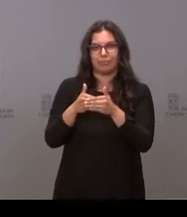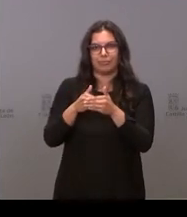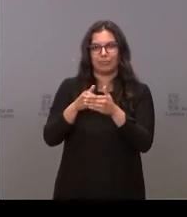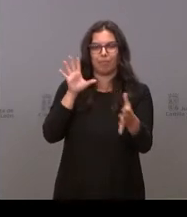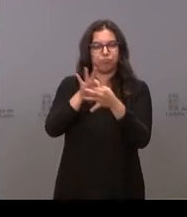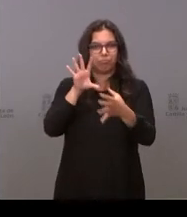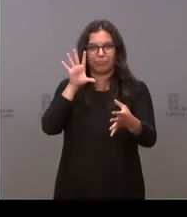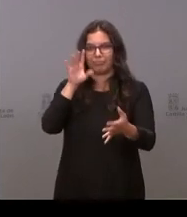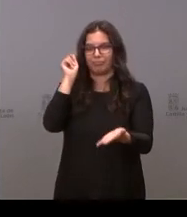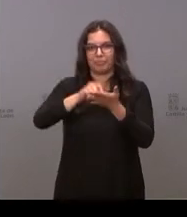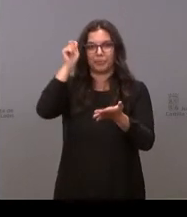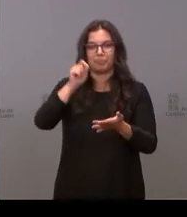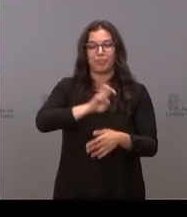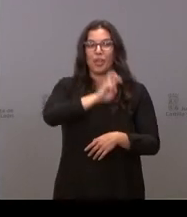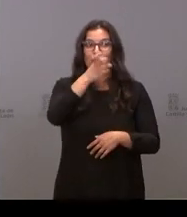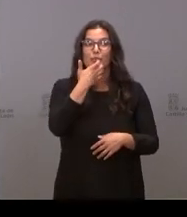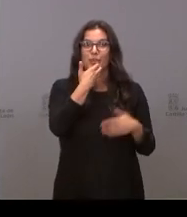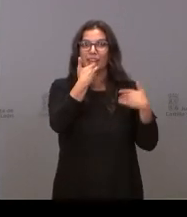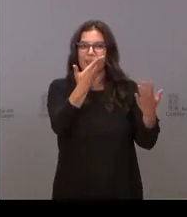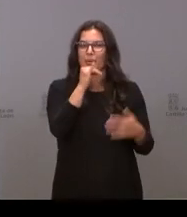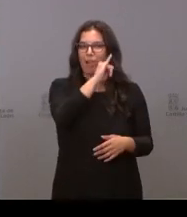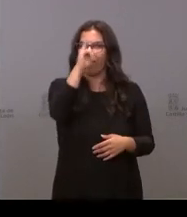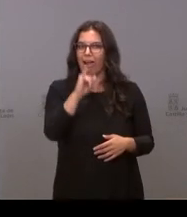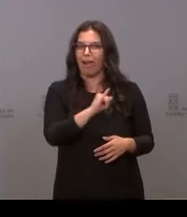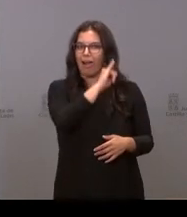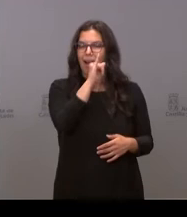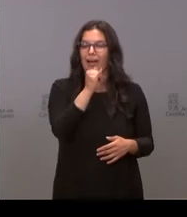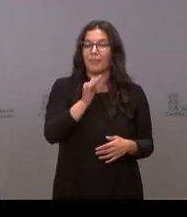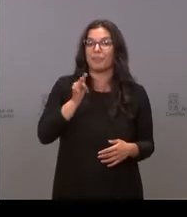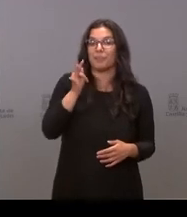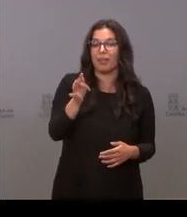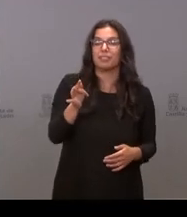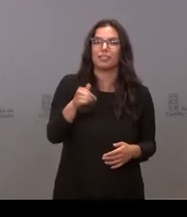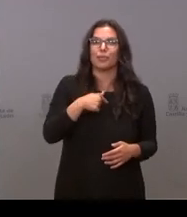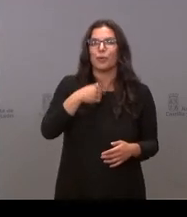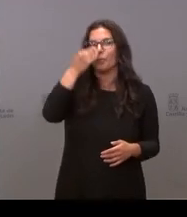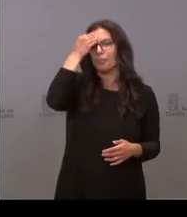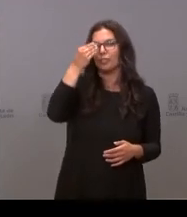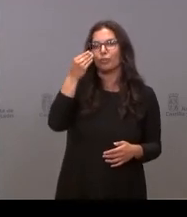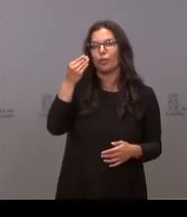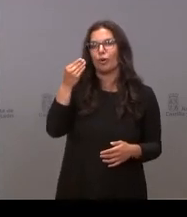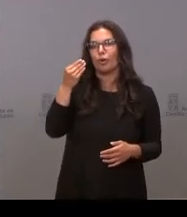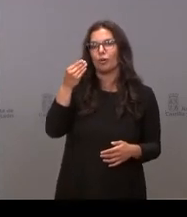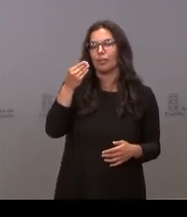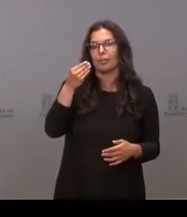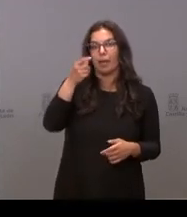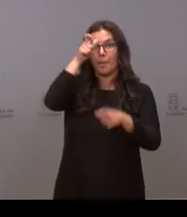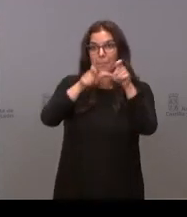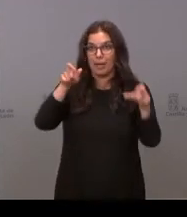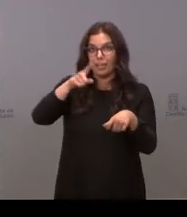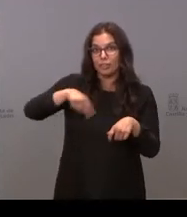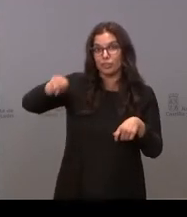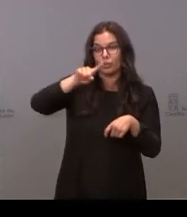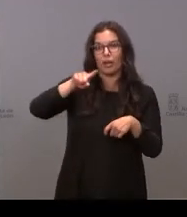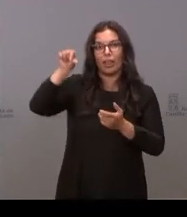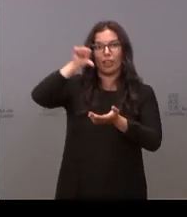ejemplos en la comunidad y además yo creo que es que habéis recibido un apoyo total